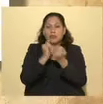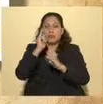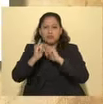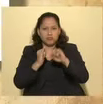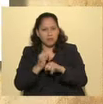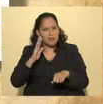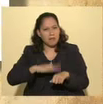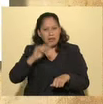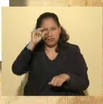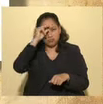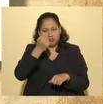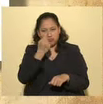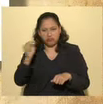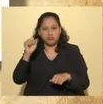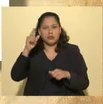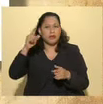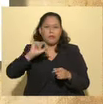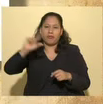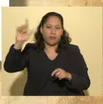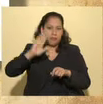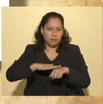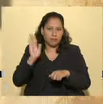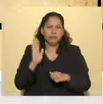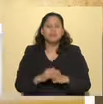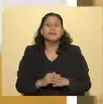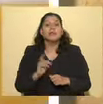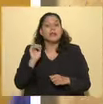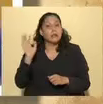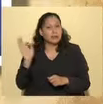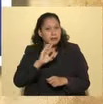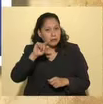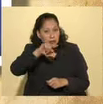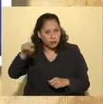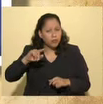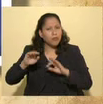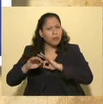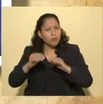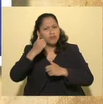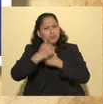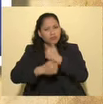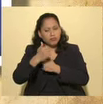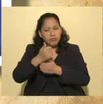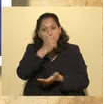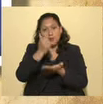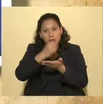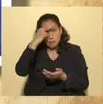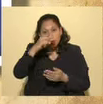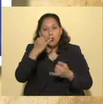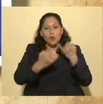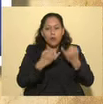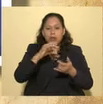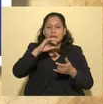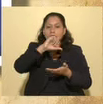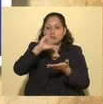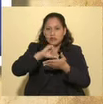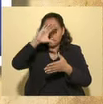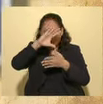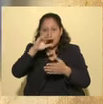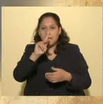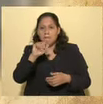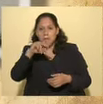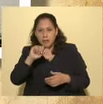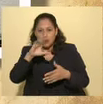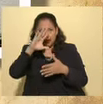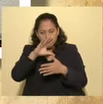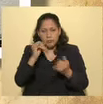alto rendimiento propiamente, los que posiblemente puedan competir por la Ciudad de México en Juegos Centroamericanos, Panamericanos o